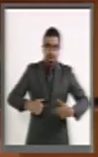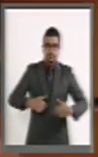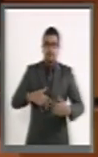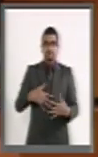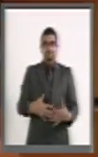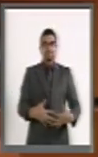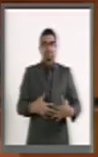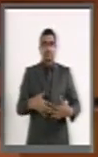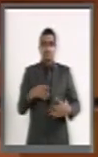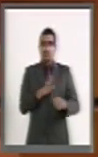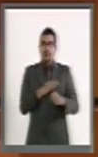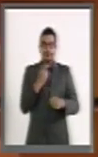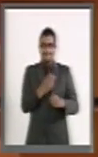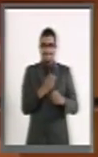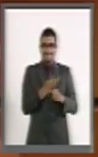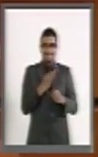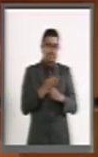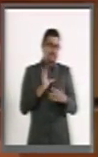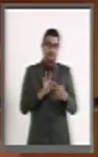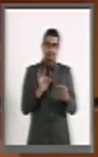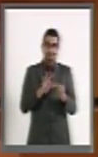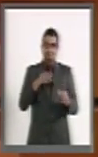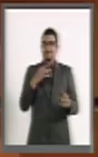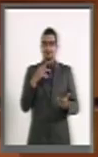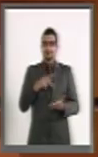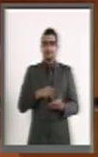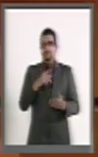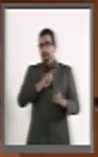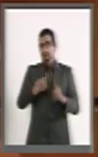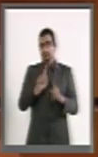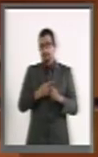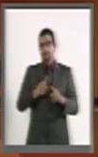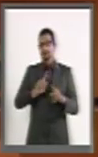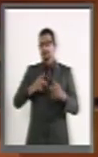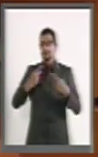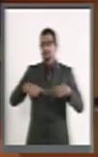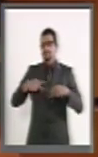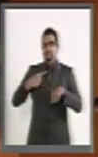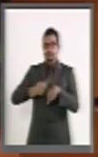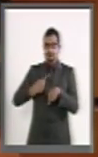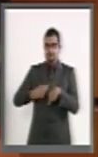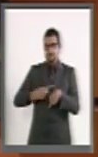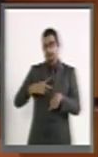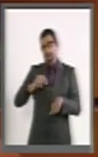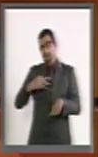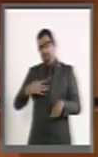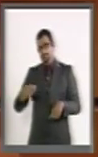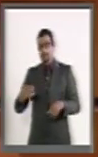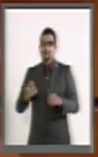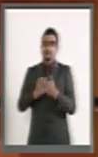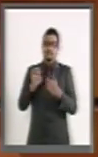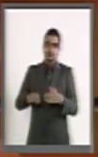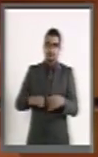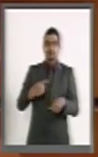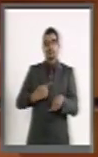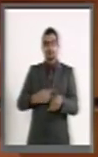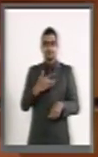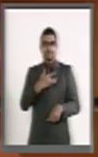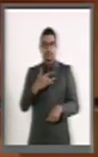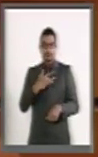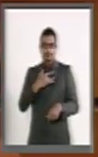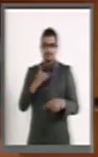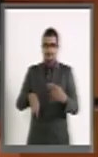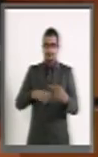sobrepeso, como precursores precisamente de una serie de enfermedades no transmisibles, entre ellas las